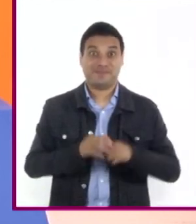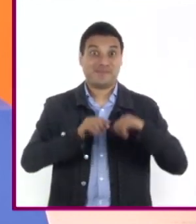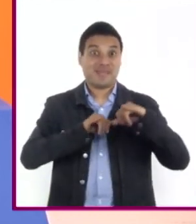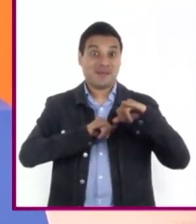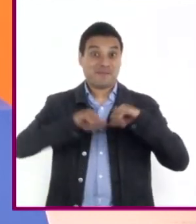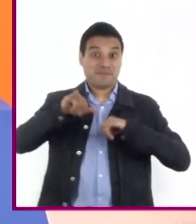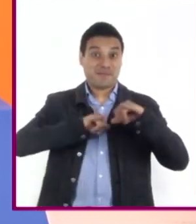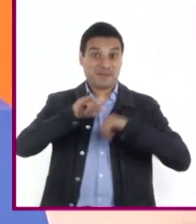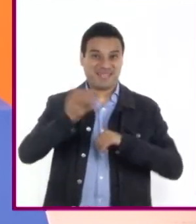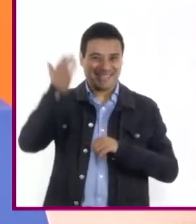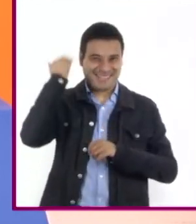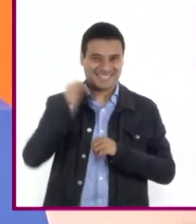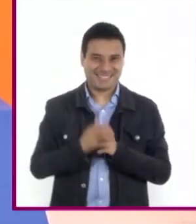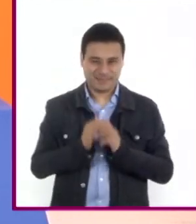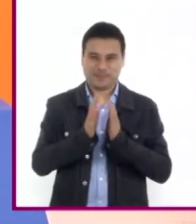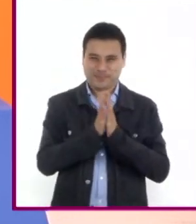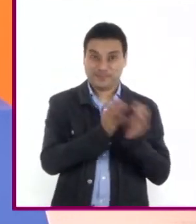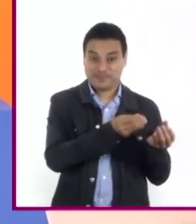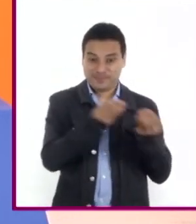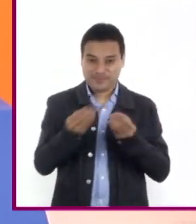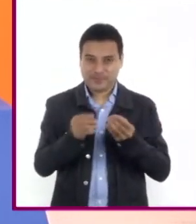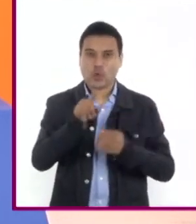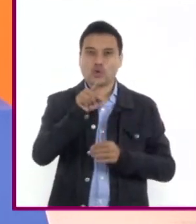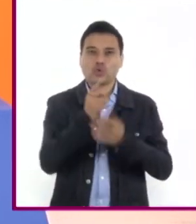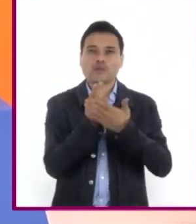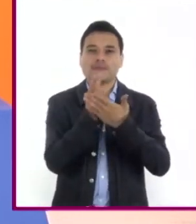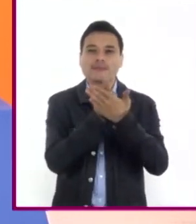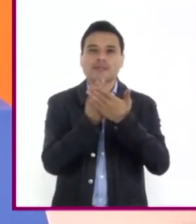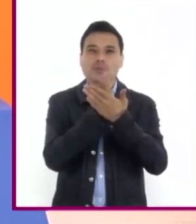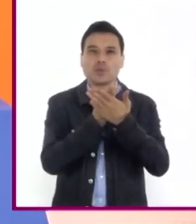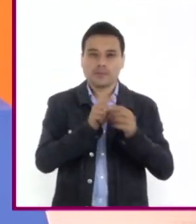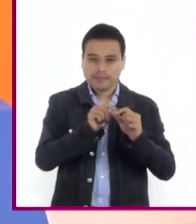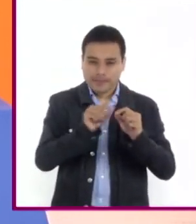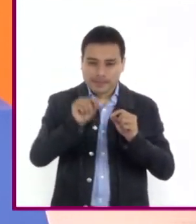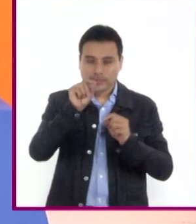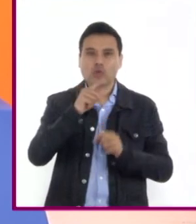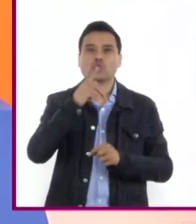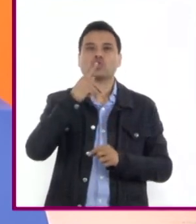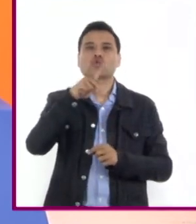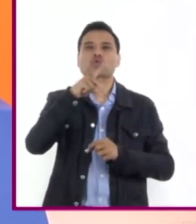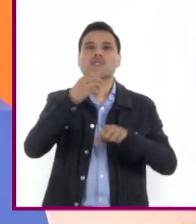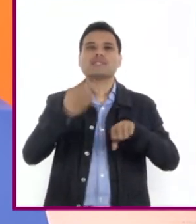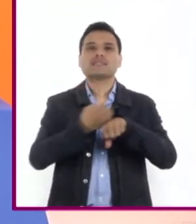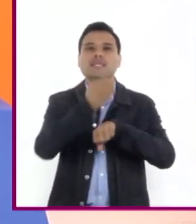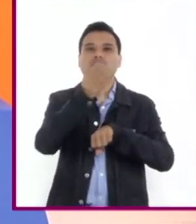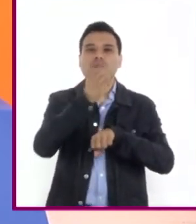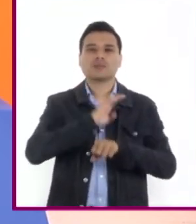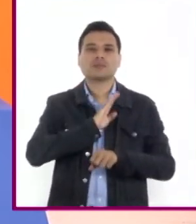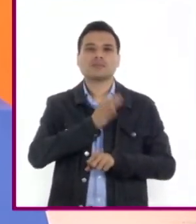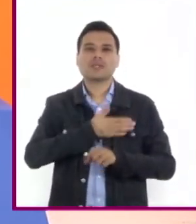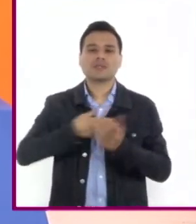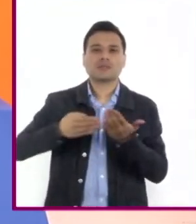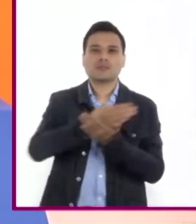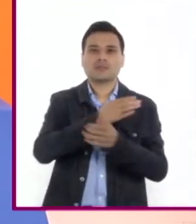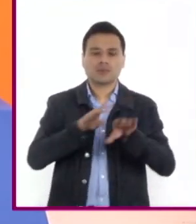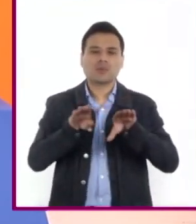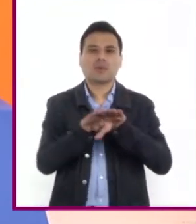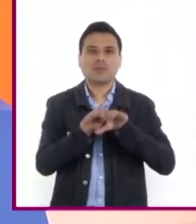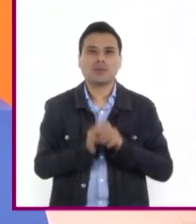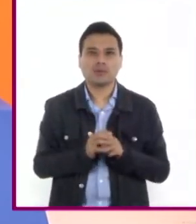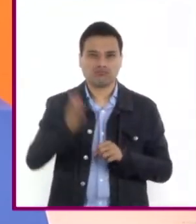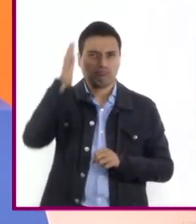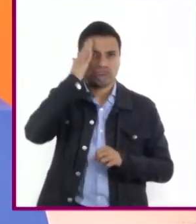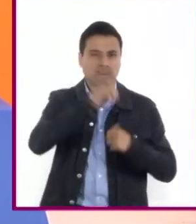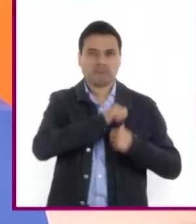de la sesión anterior y traces la ruta de la conquista de tu entidad. Además, que escribas quién la encabezó